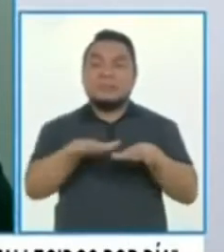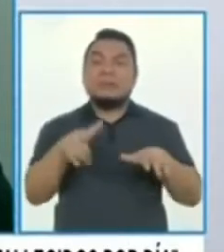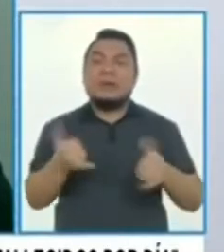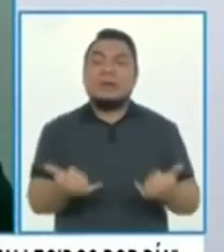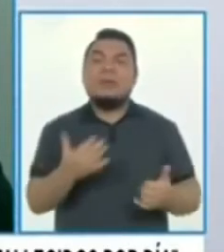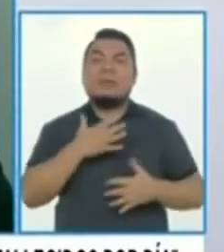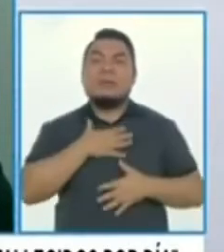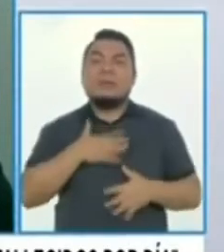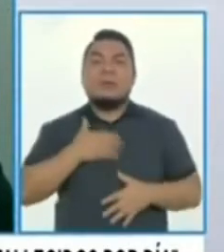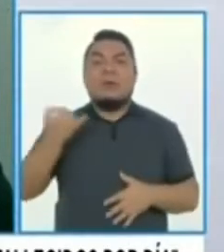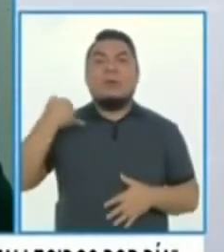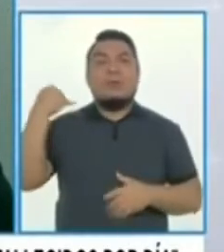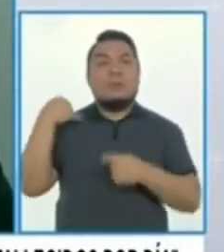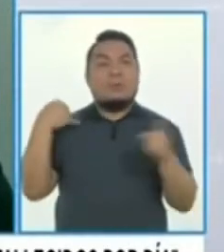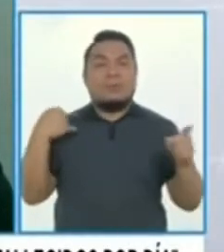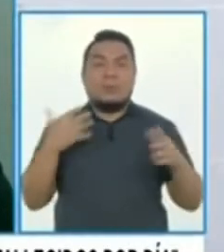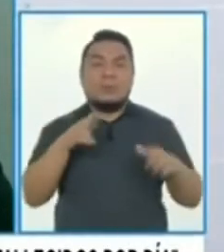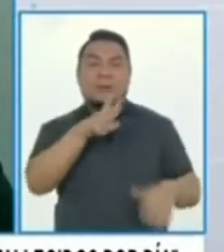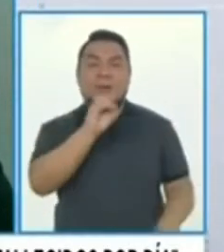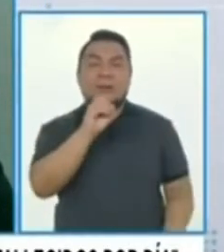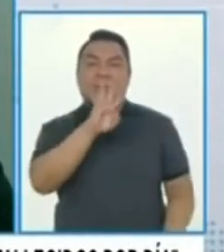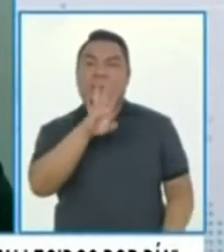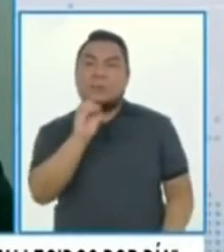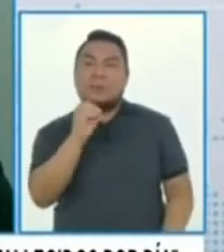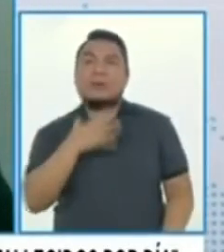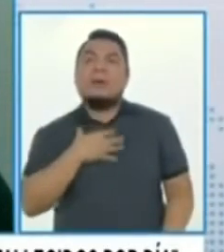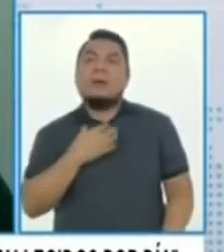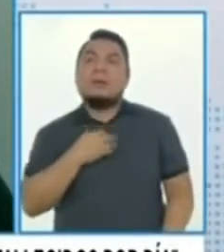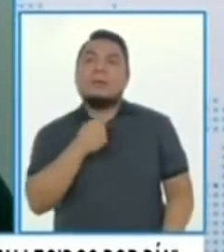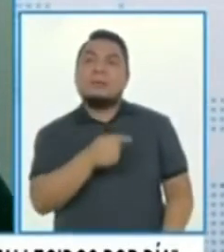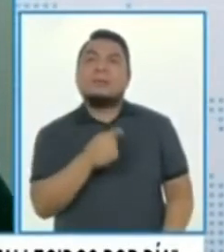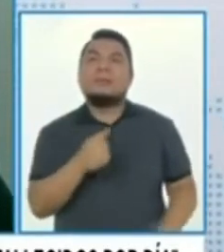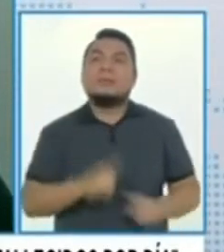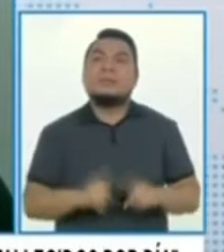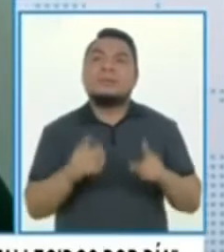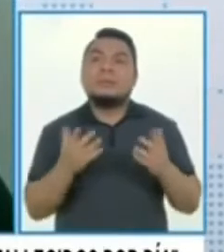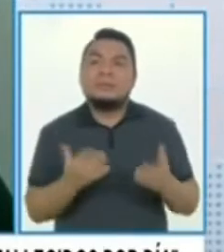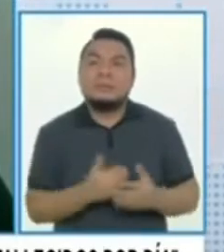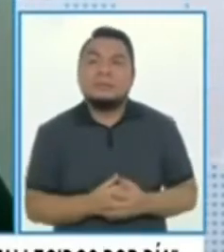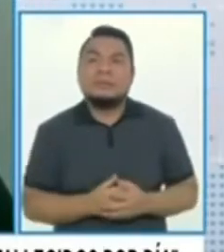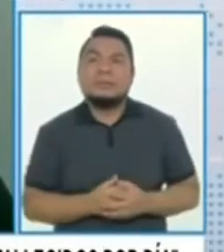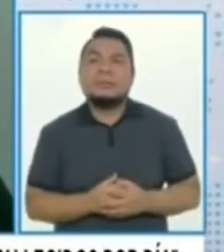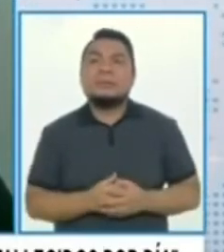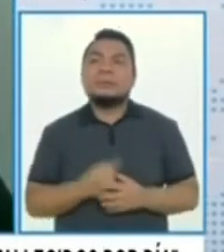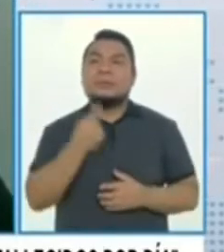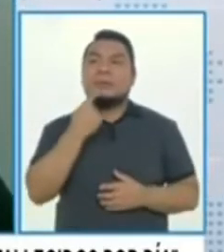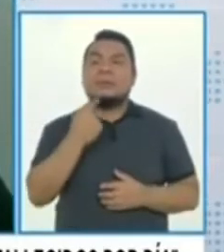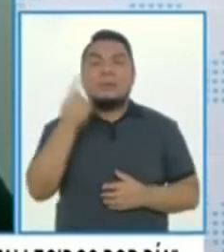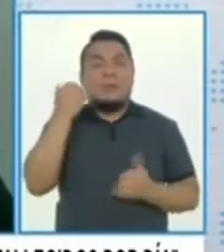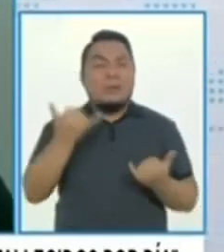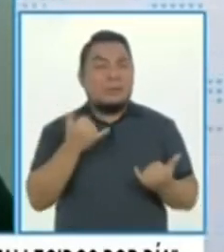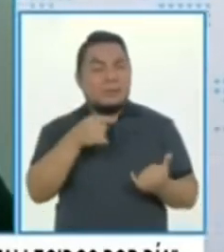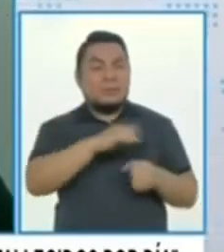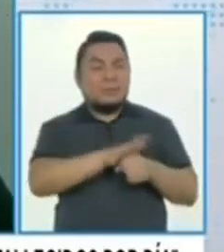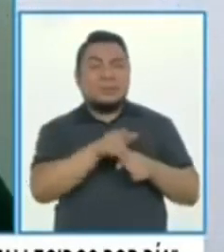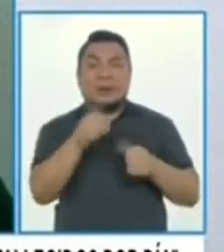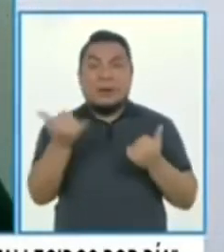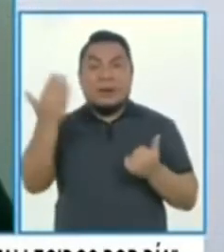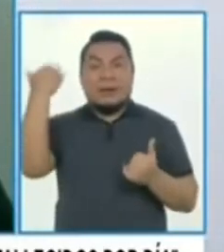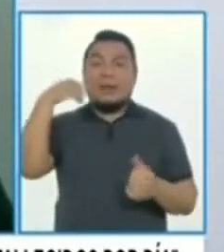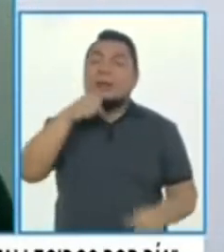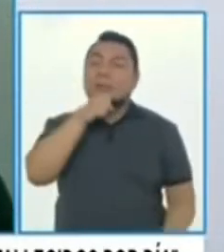los organismos más jóvenes? El promedio entre 30 y 40 años, a diferencia del virus clásico, digamos, que